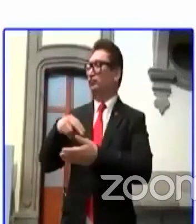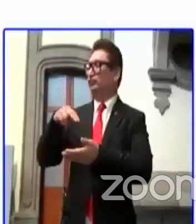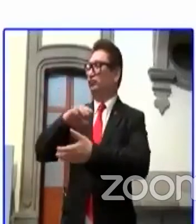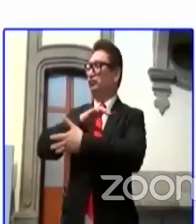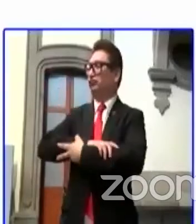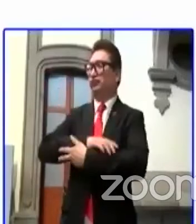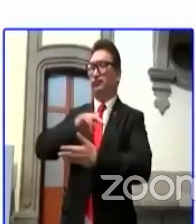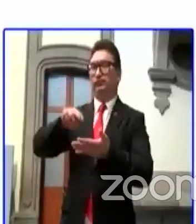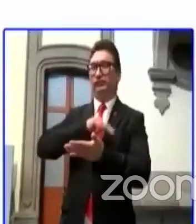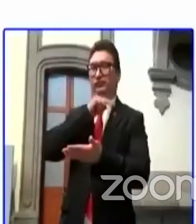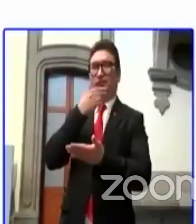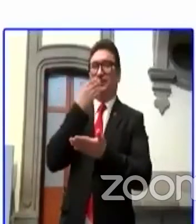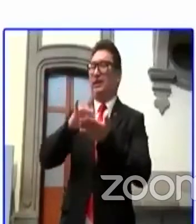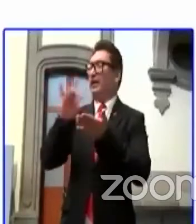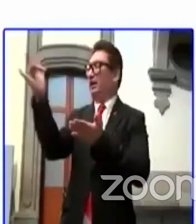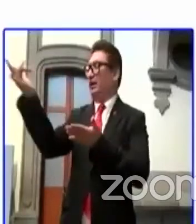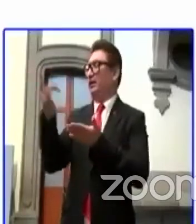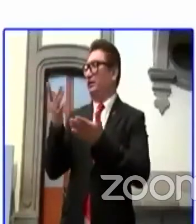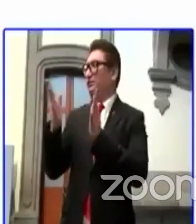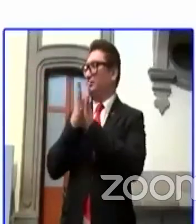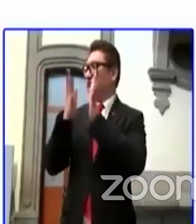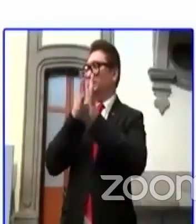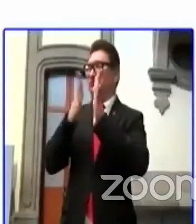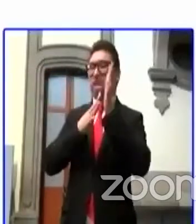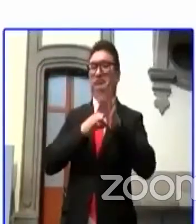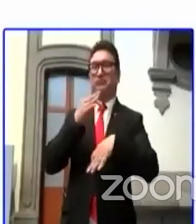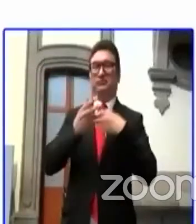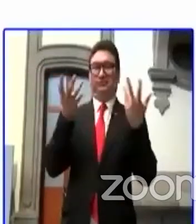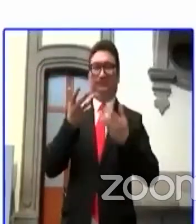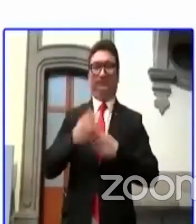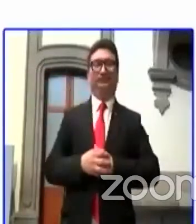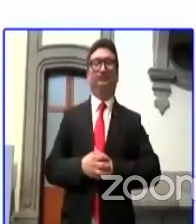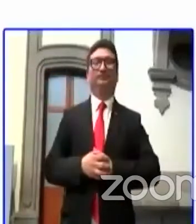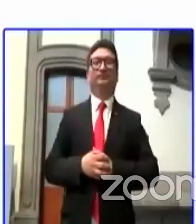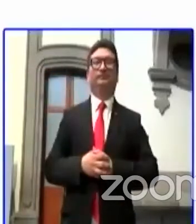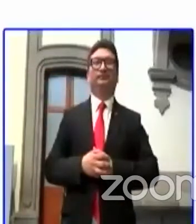antes agradecer su participación en esta actividad.